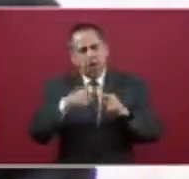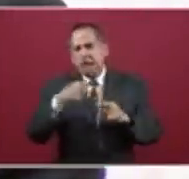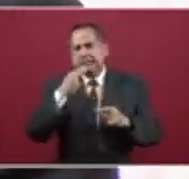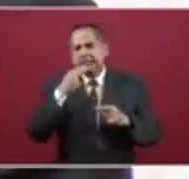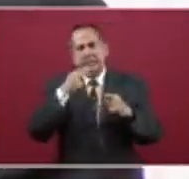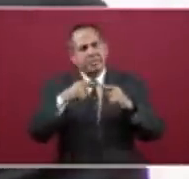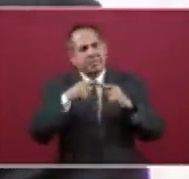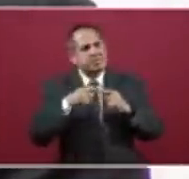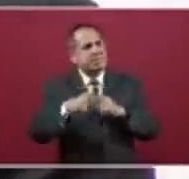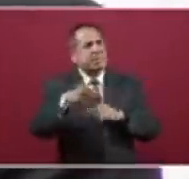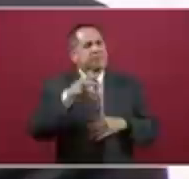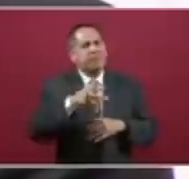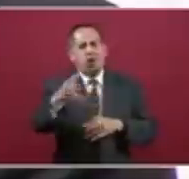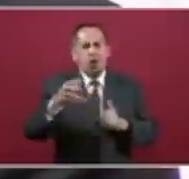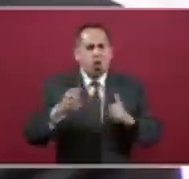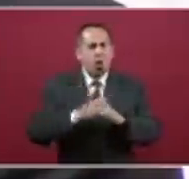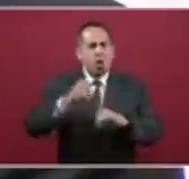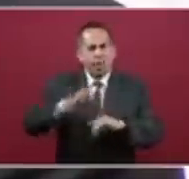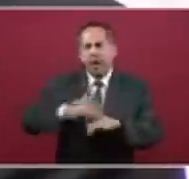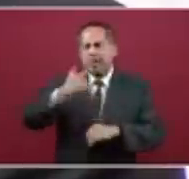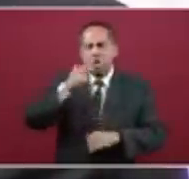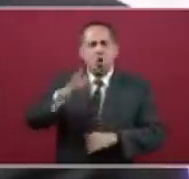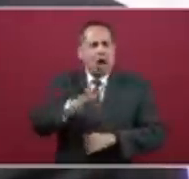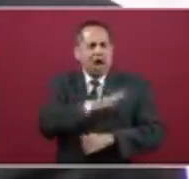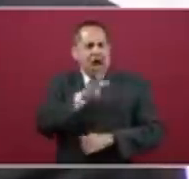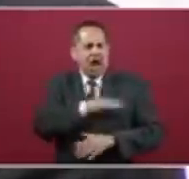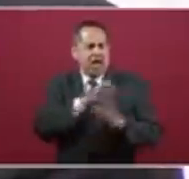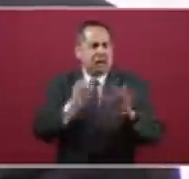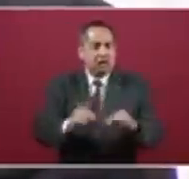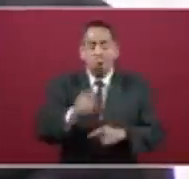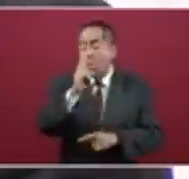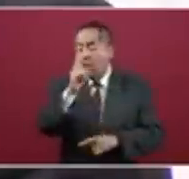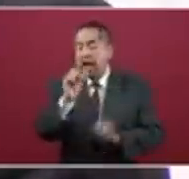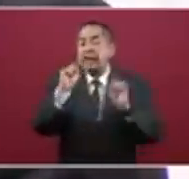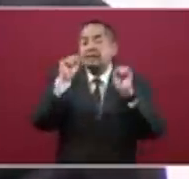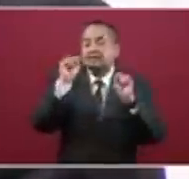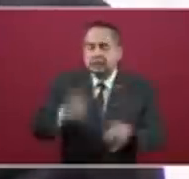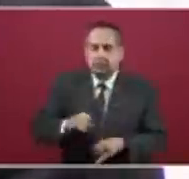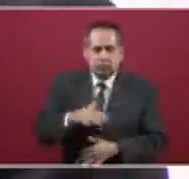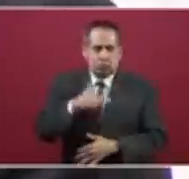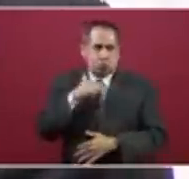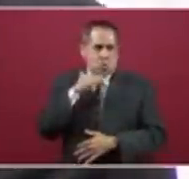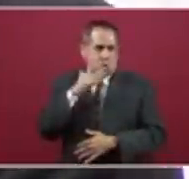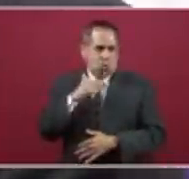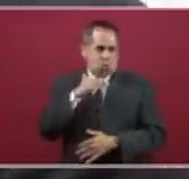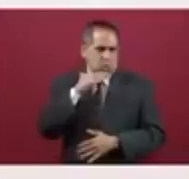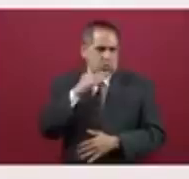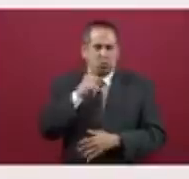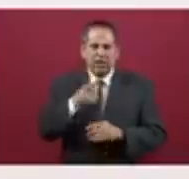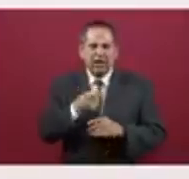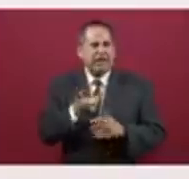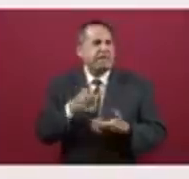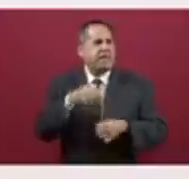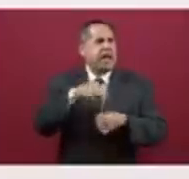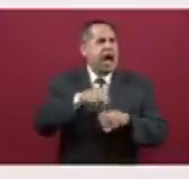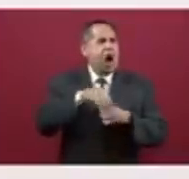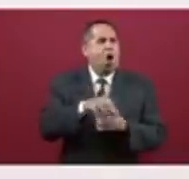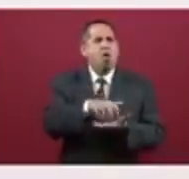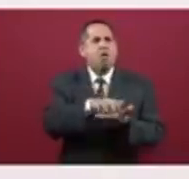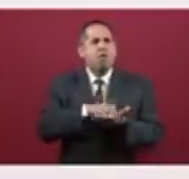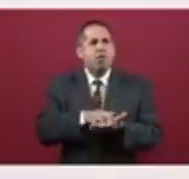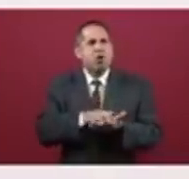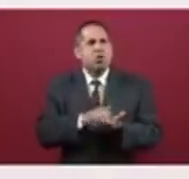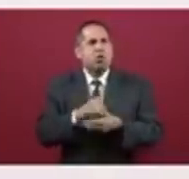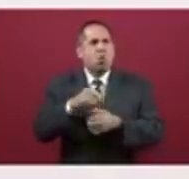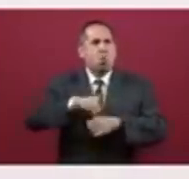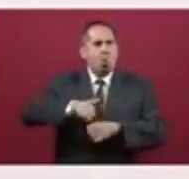de mejor calidad sin corrupción y con un ahorro de más de 100 mil millones de